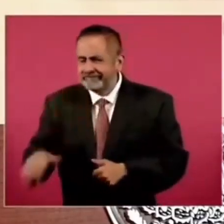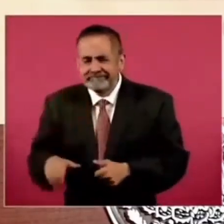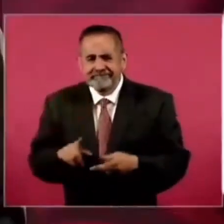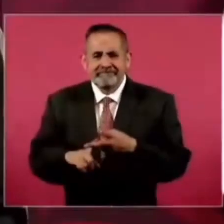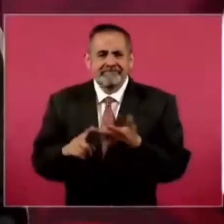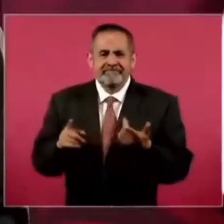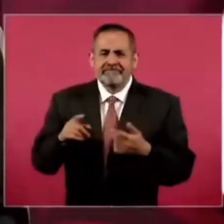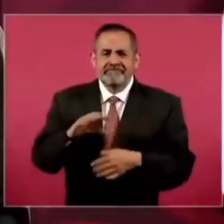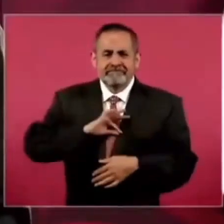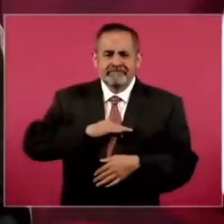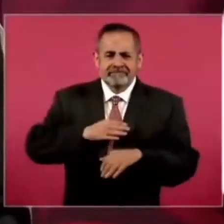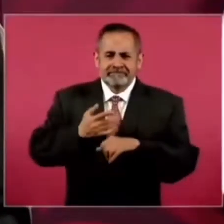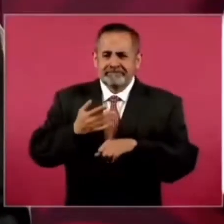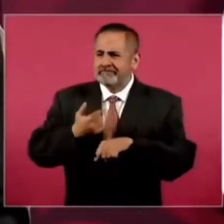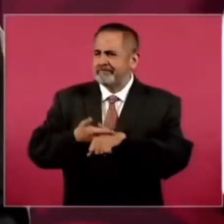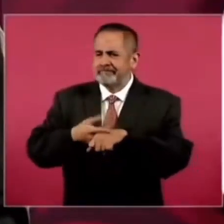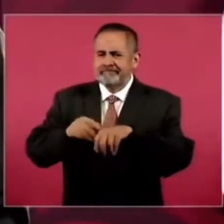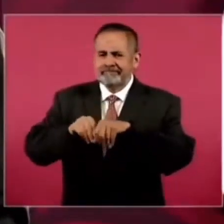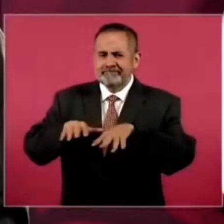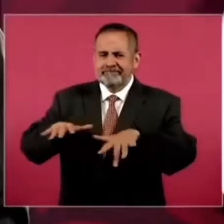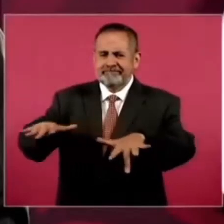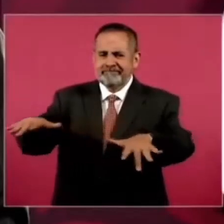por las epidemias.